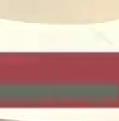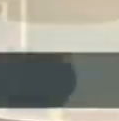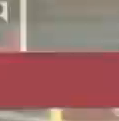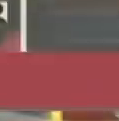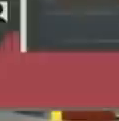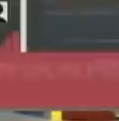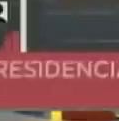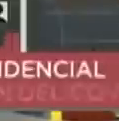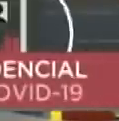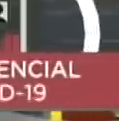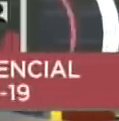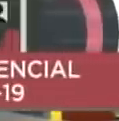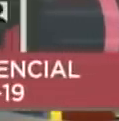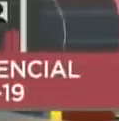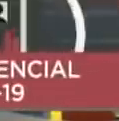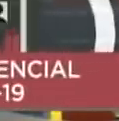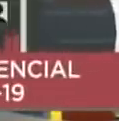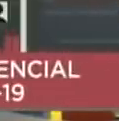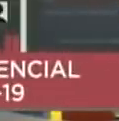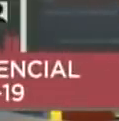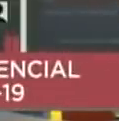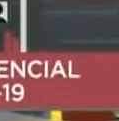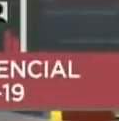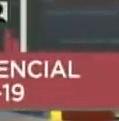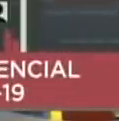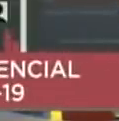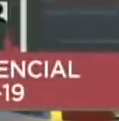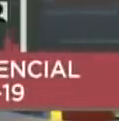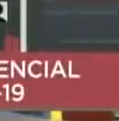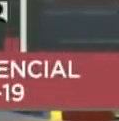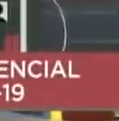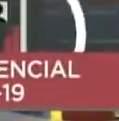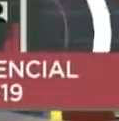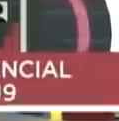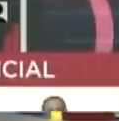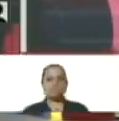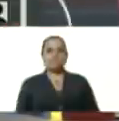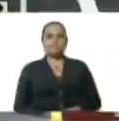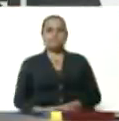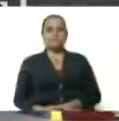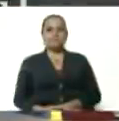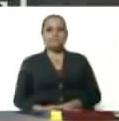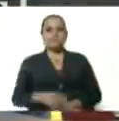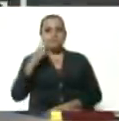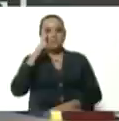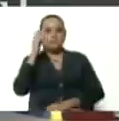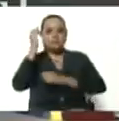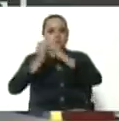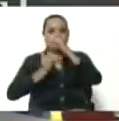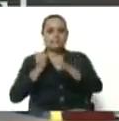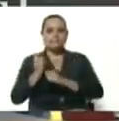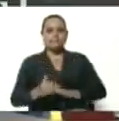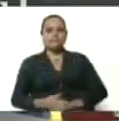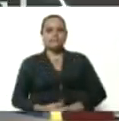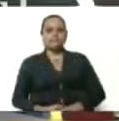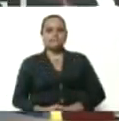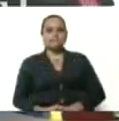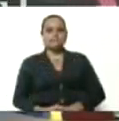Bueno, ahí hemos visto el video, ¿me escucha por allá? Sí, presidente. Bueno, ahí hemos visto el video